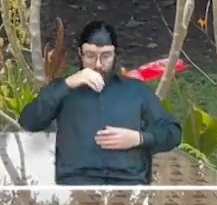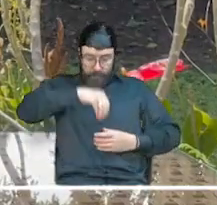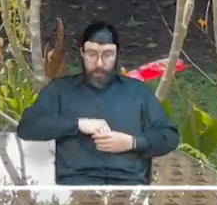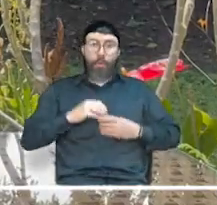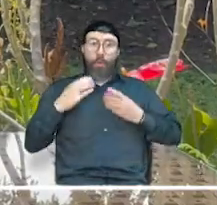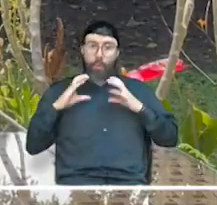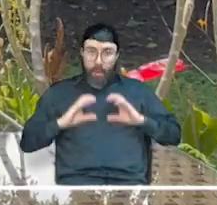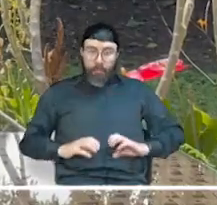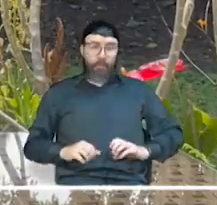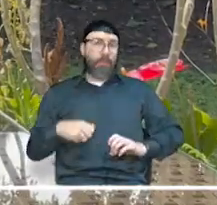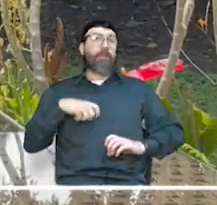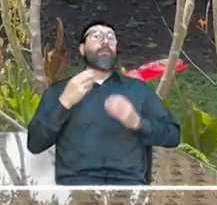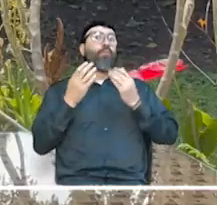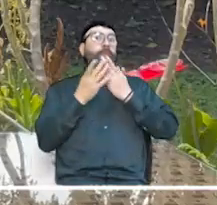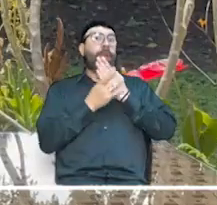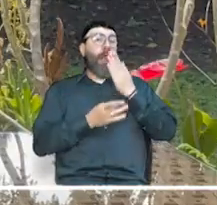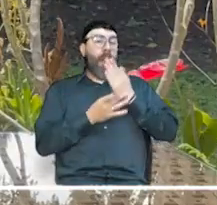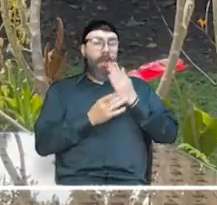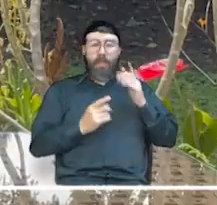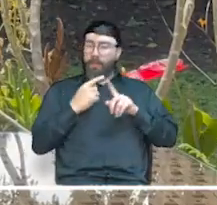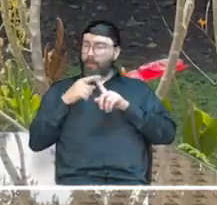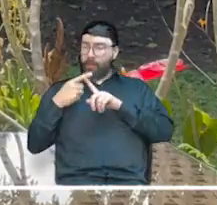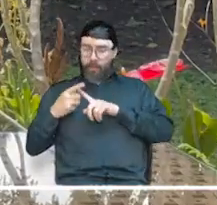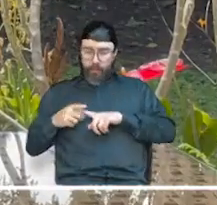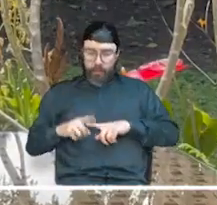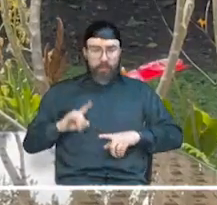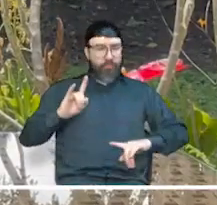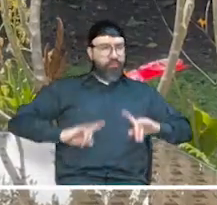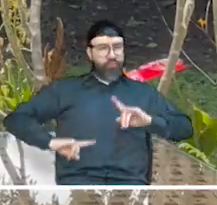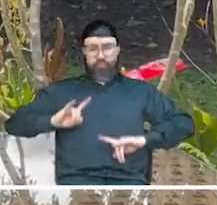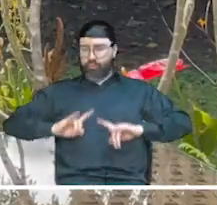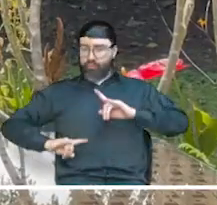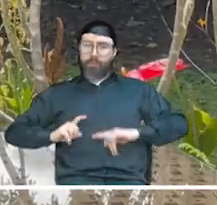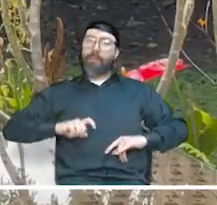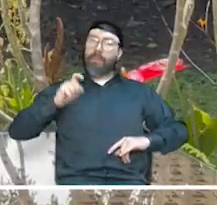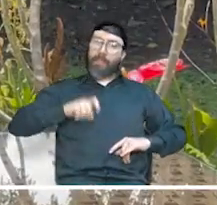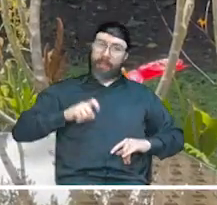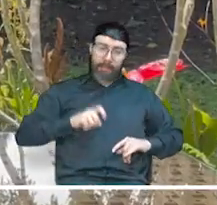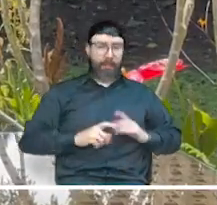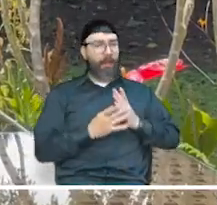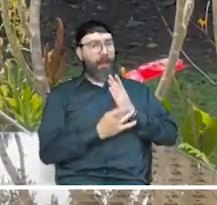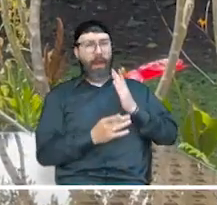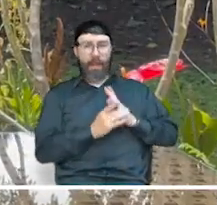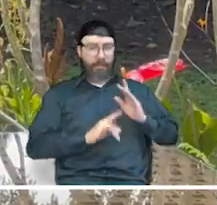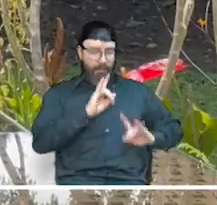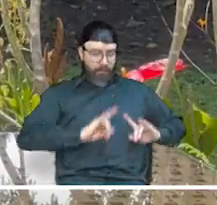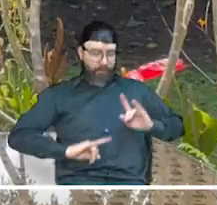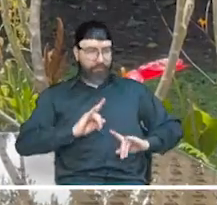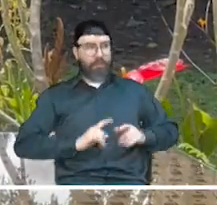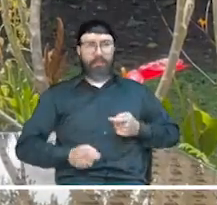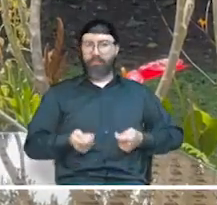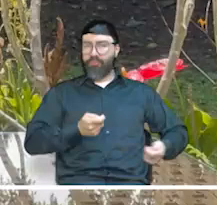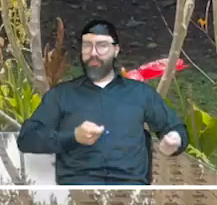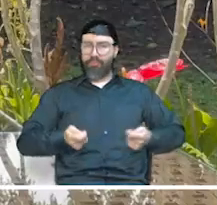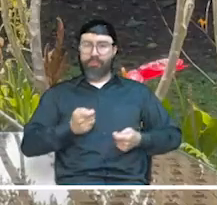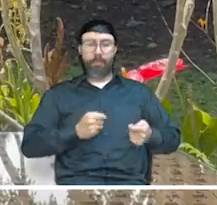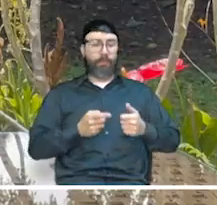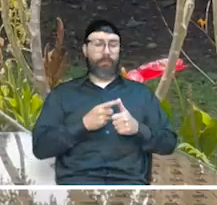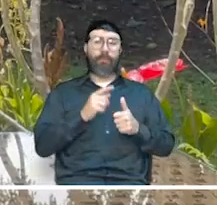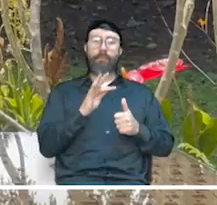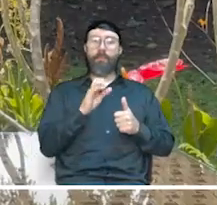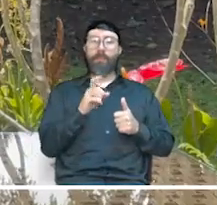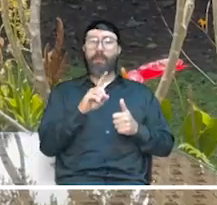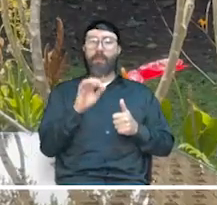nuestro cuerpo, y muchas rutas metabólicas en nuestro cuerpo funcionan gracias a las grasas, de la testosterona, de